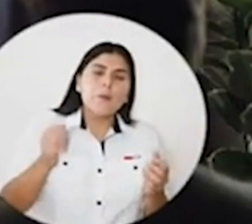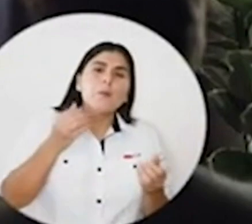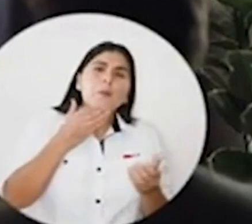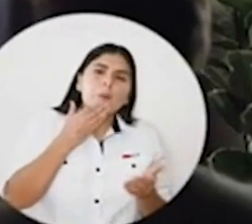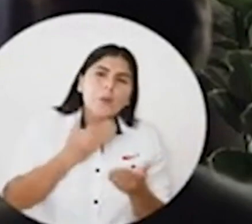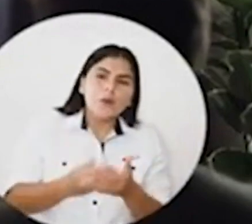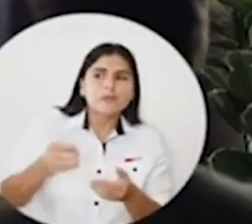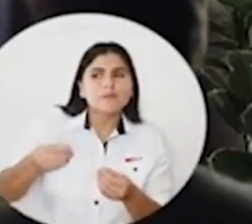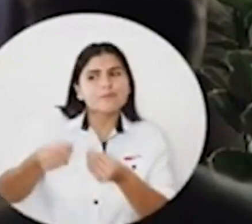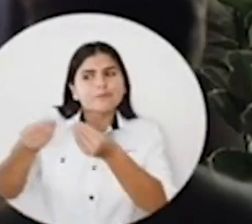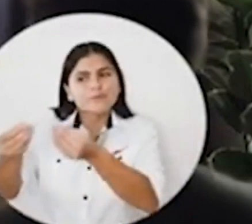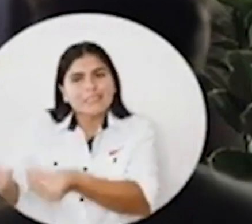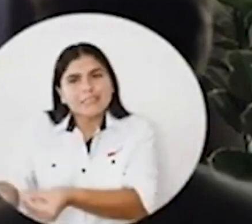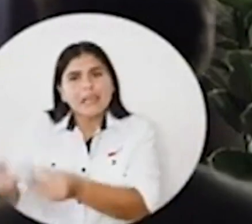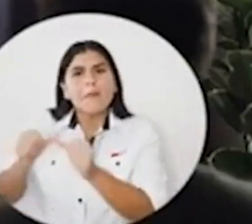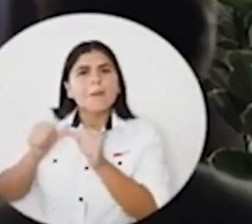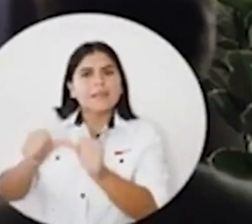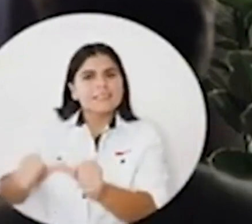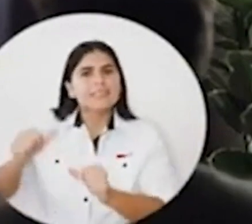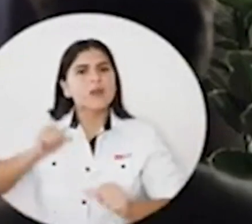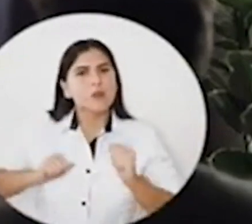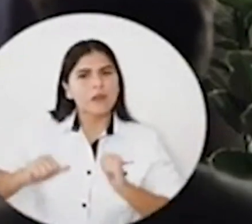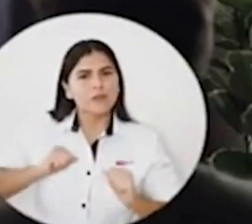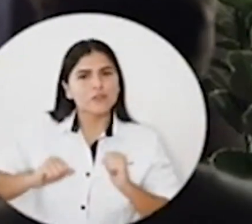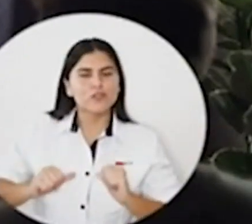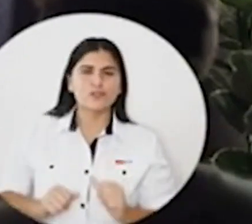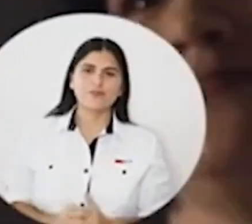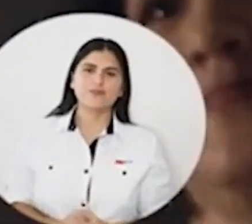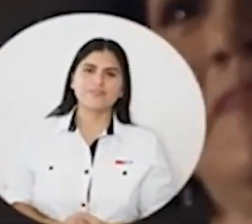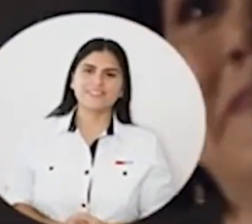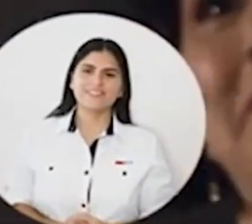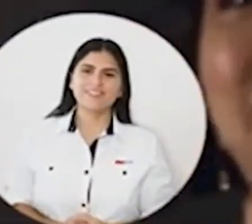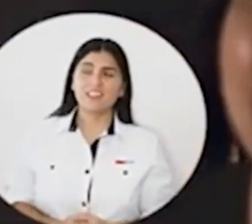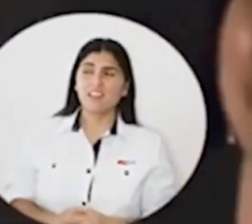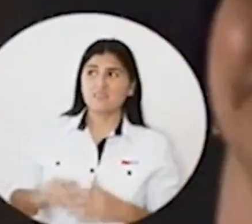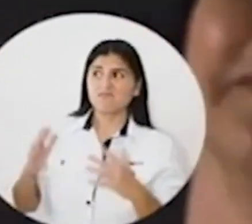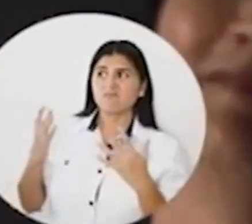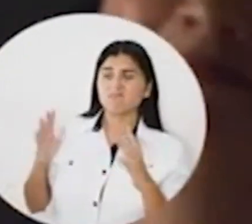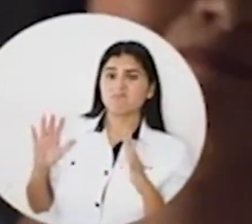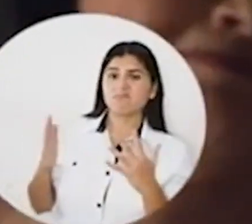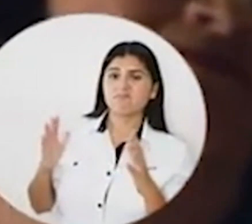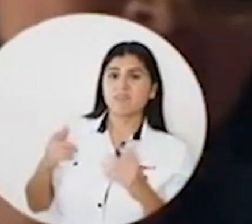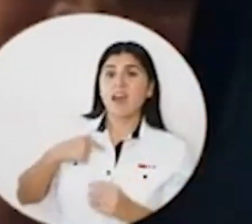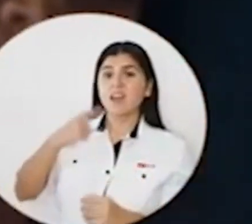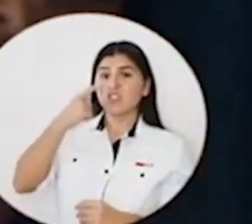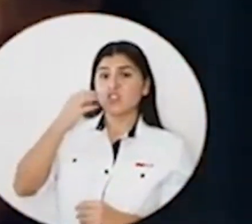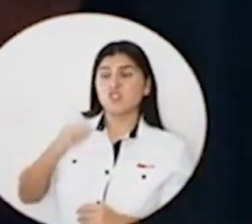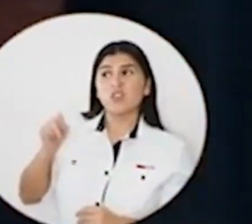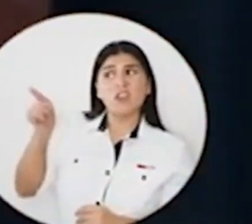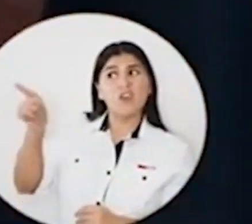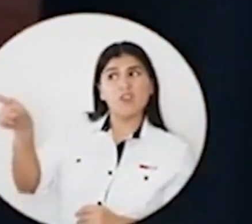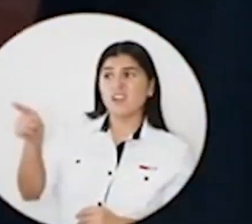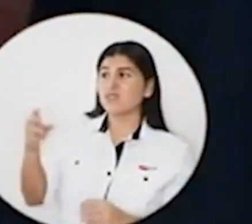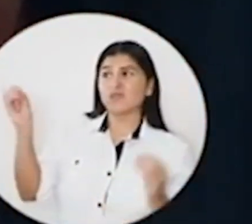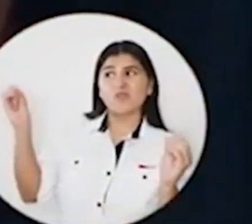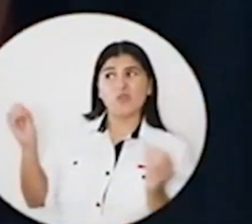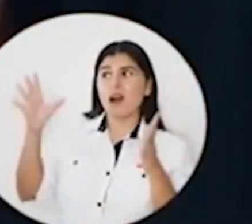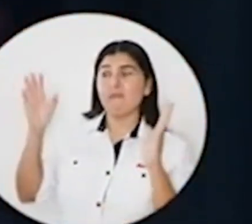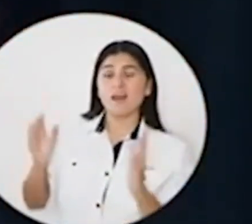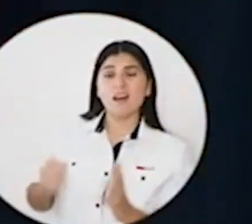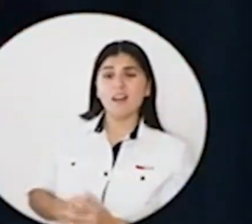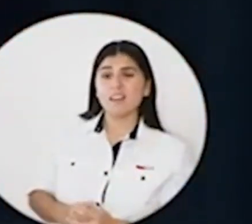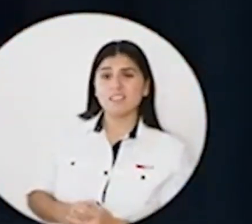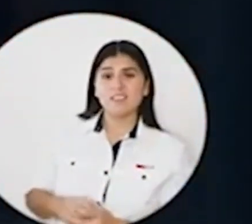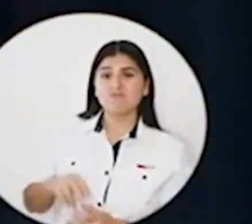Claro, lo pusimos aquí para continuar con la función. Yo creo que, mi amor, lo